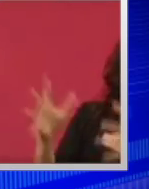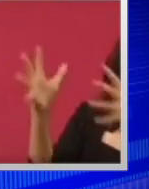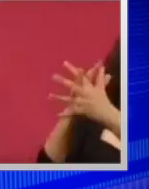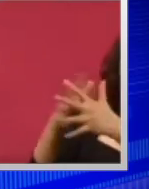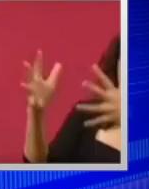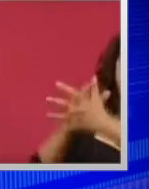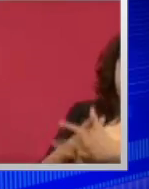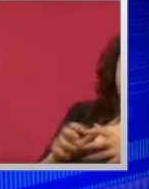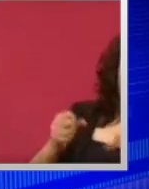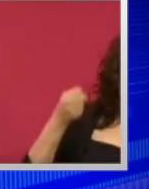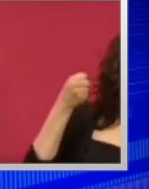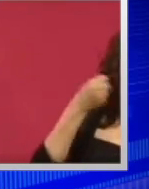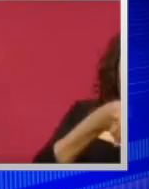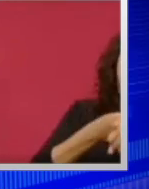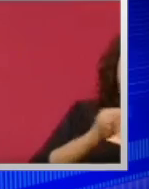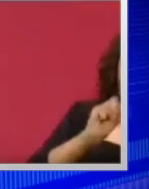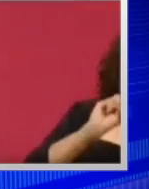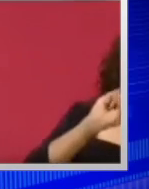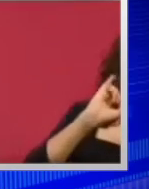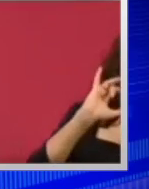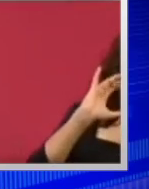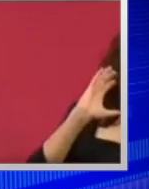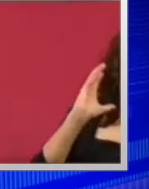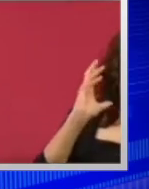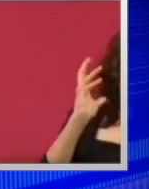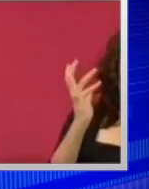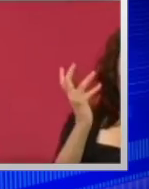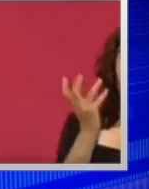negativos por esta confrontación